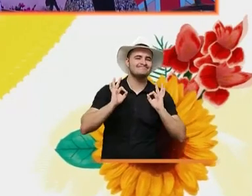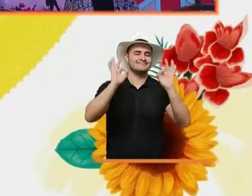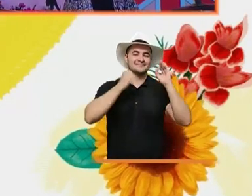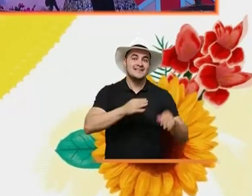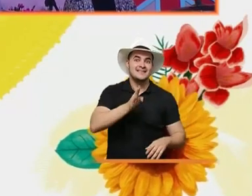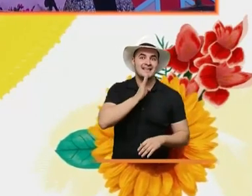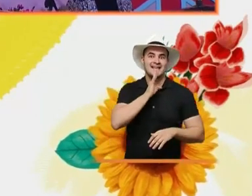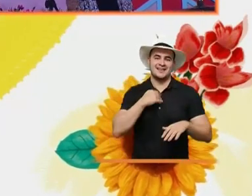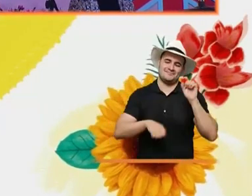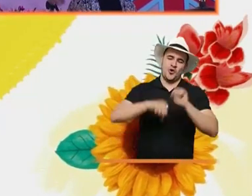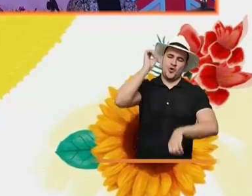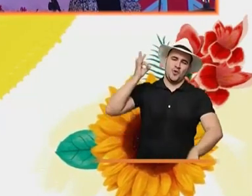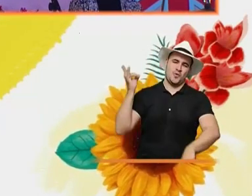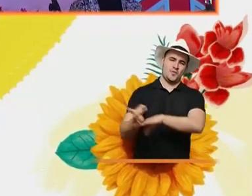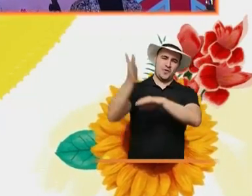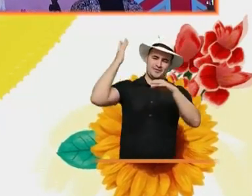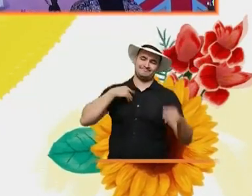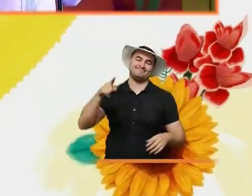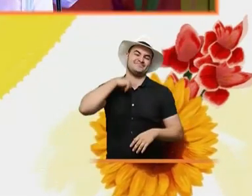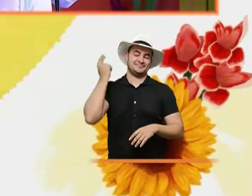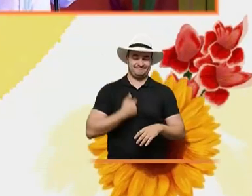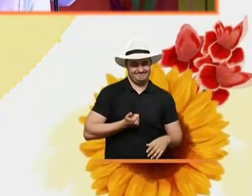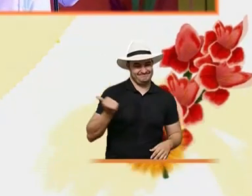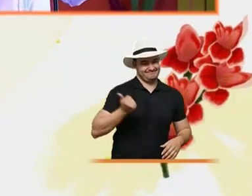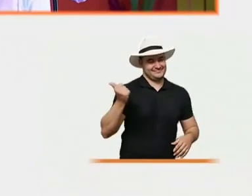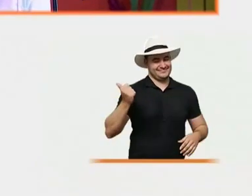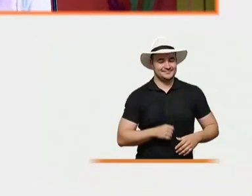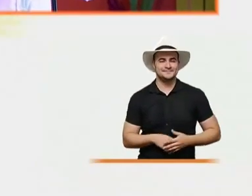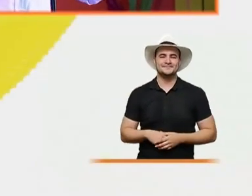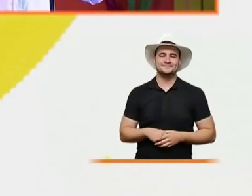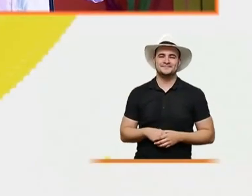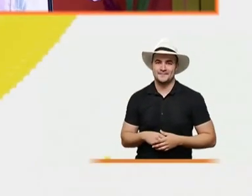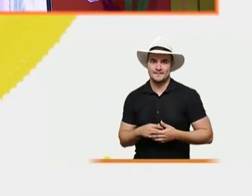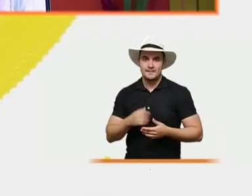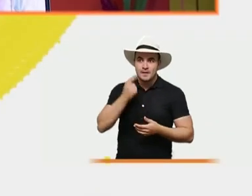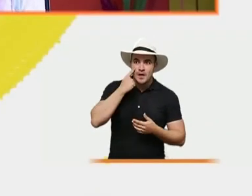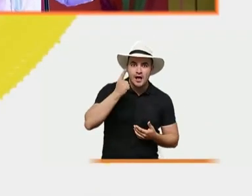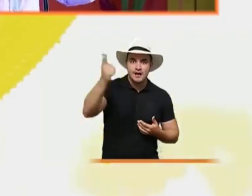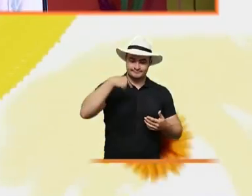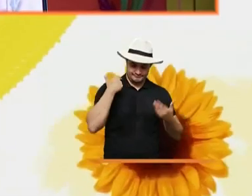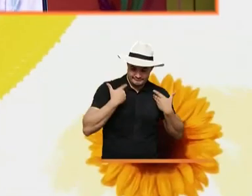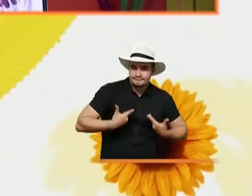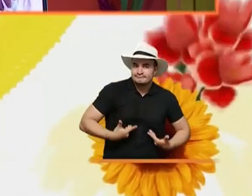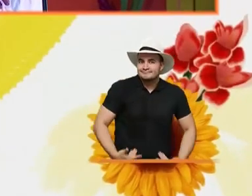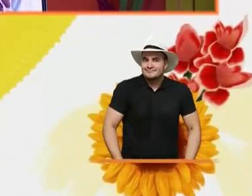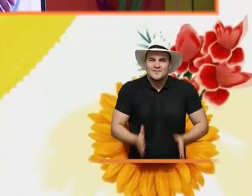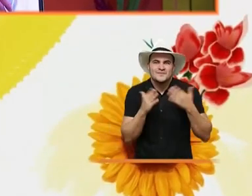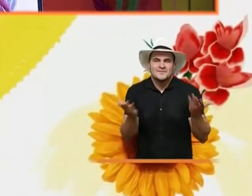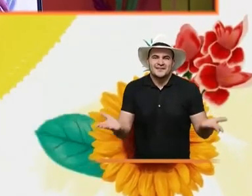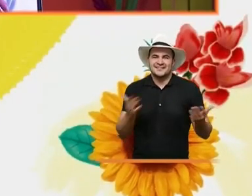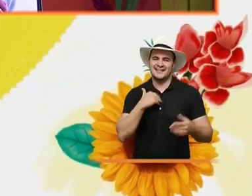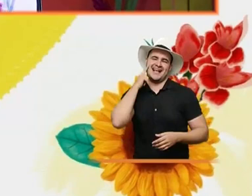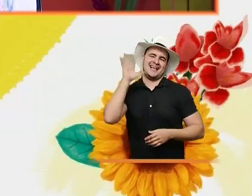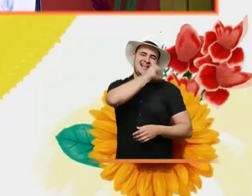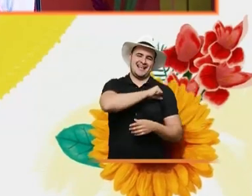a metano en esta tanda incluso están vestidas la